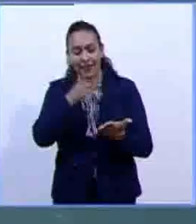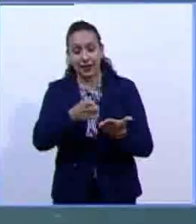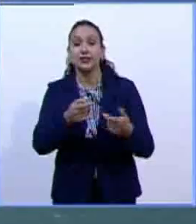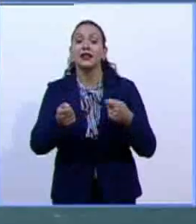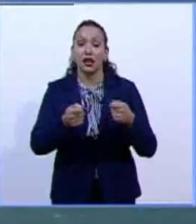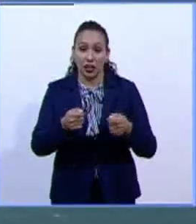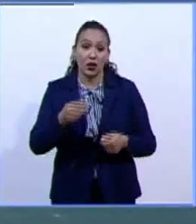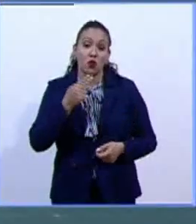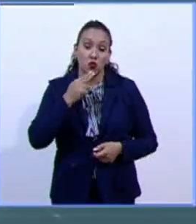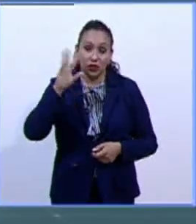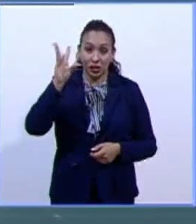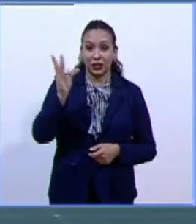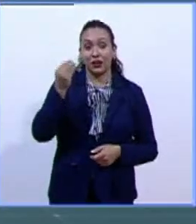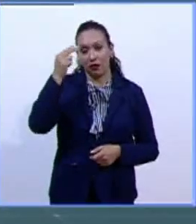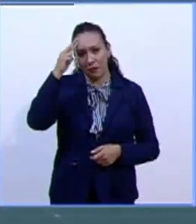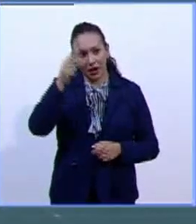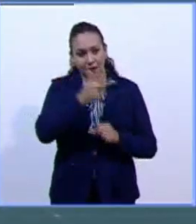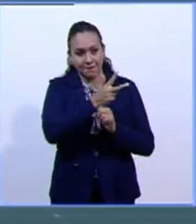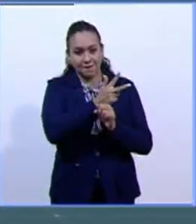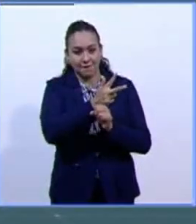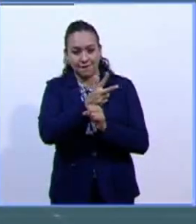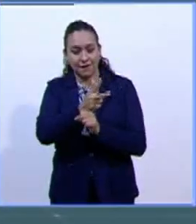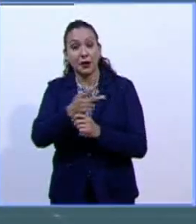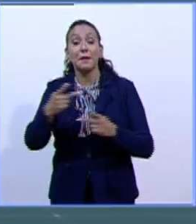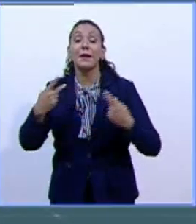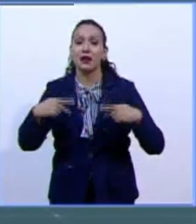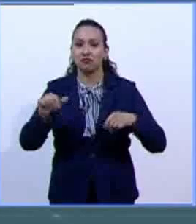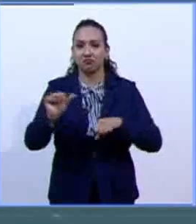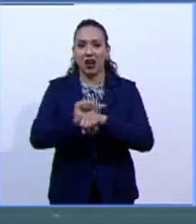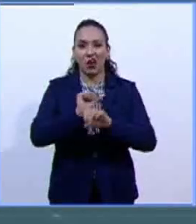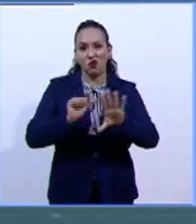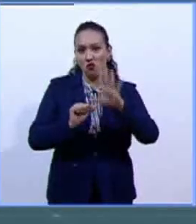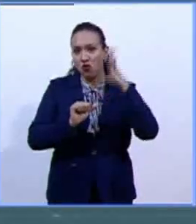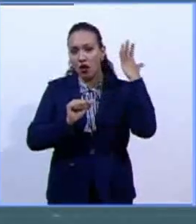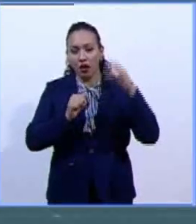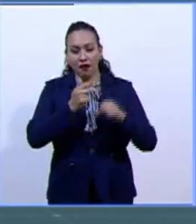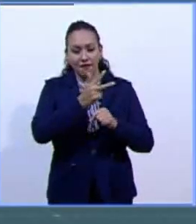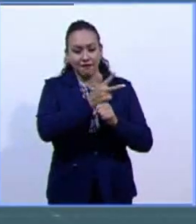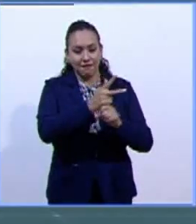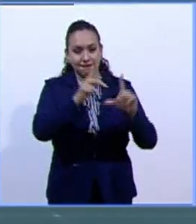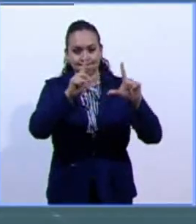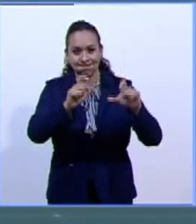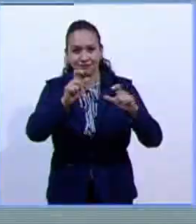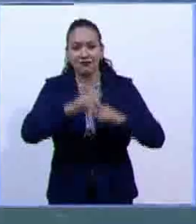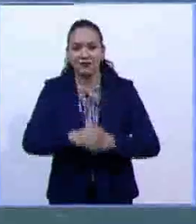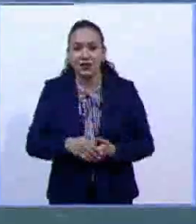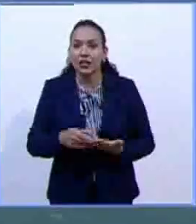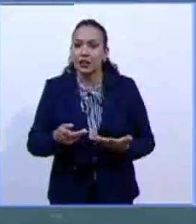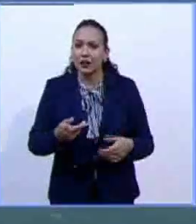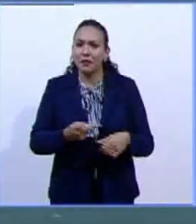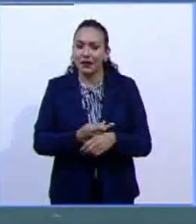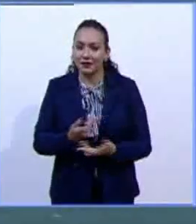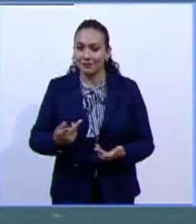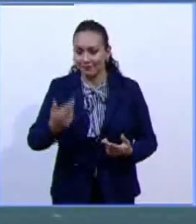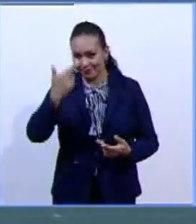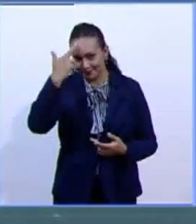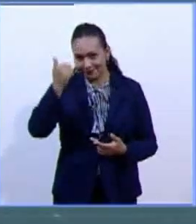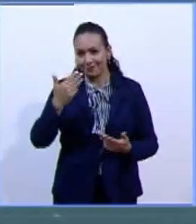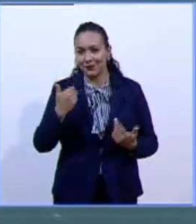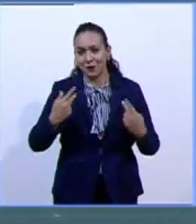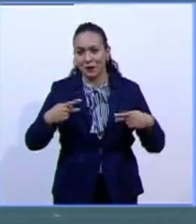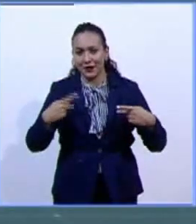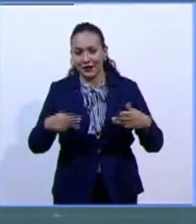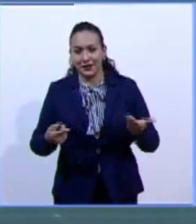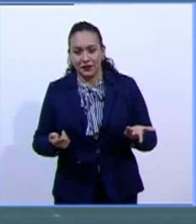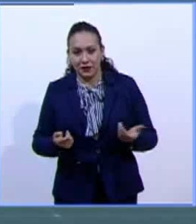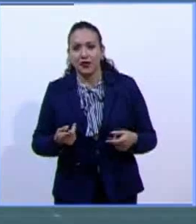de tecnología para la seguridad pública en la Ciudad de México trasladan al propietario de forma injustificada la responsabilidad